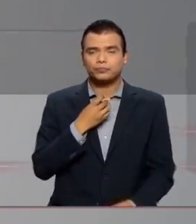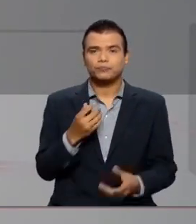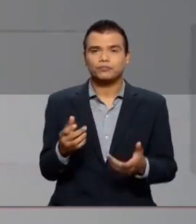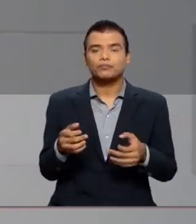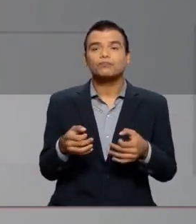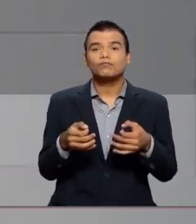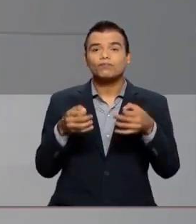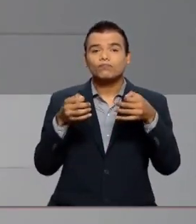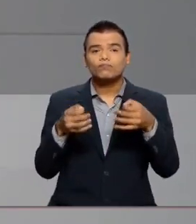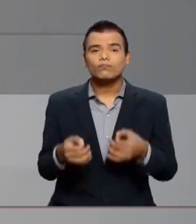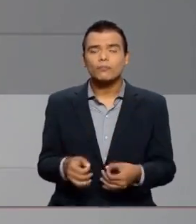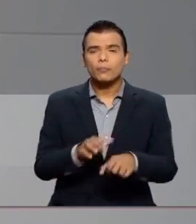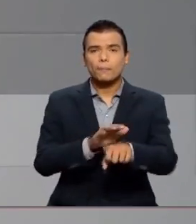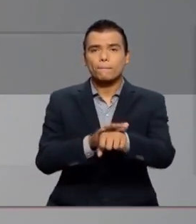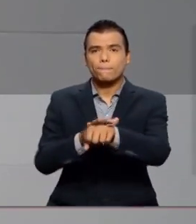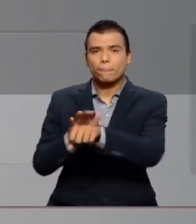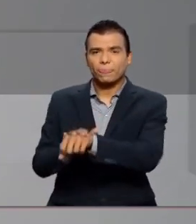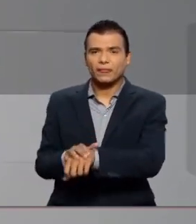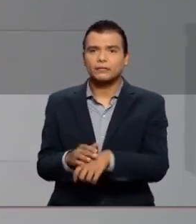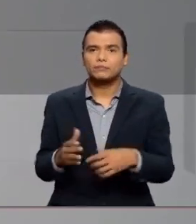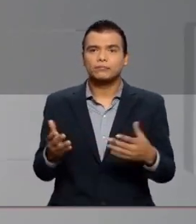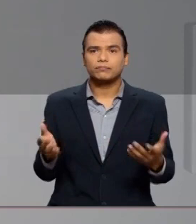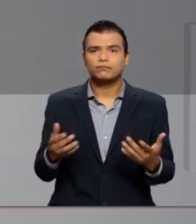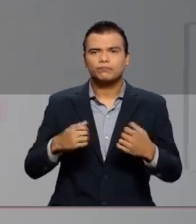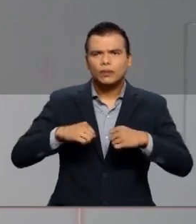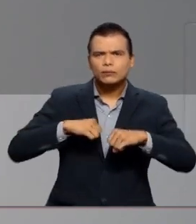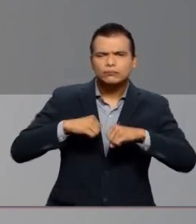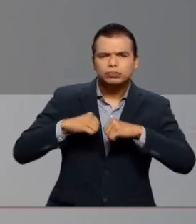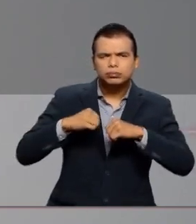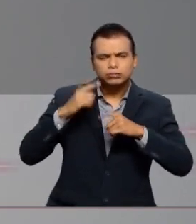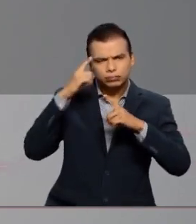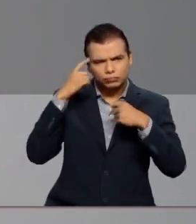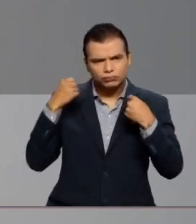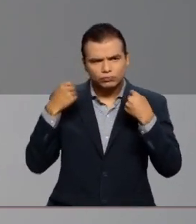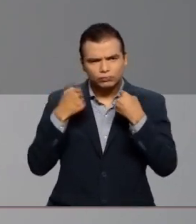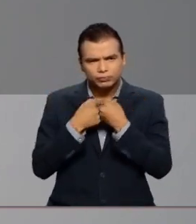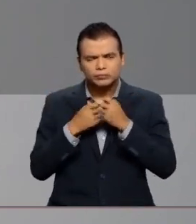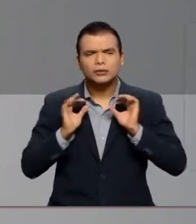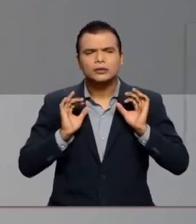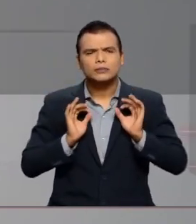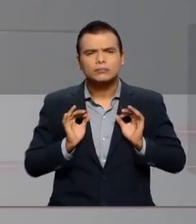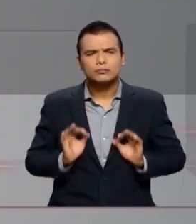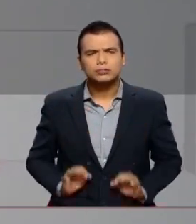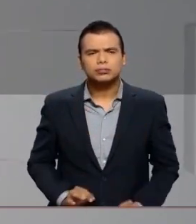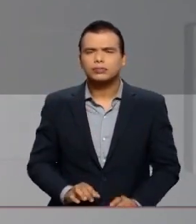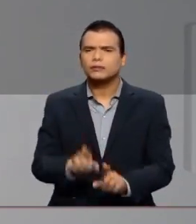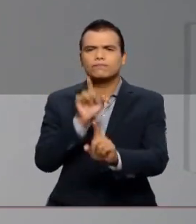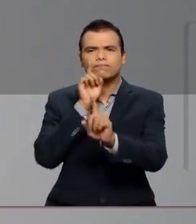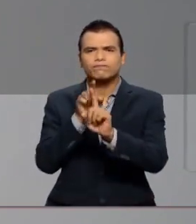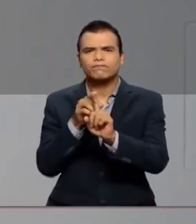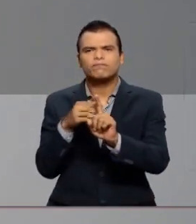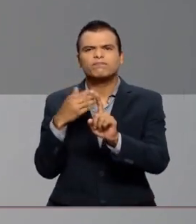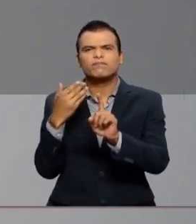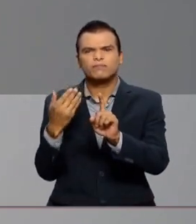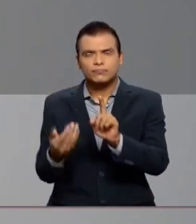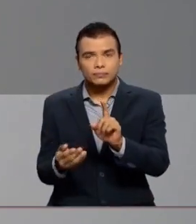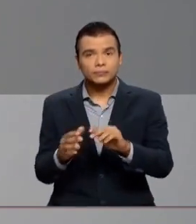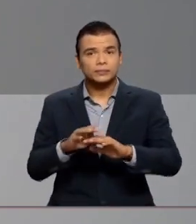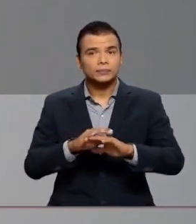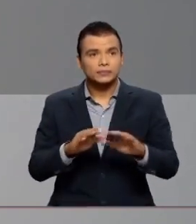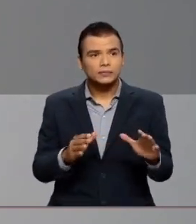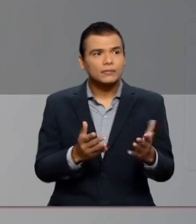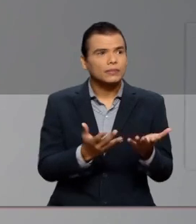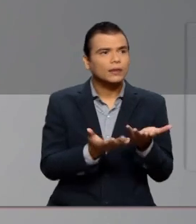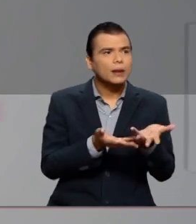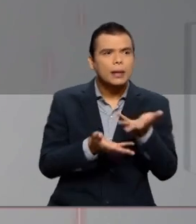pero queremos decirles que estamos trabajando en conjunto con el Ejército Nacional para efectuar las configuraciones operativas